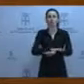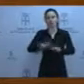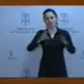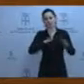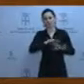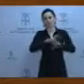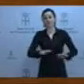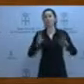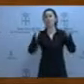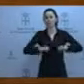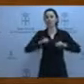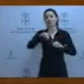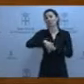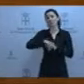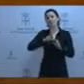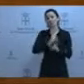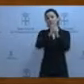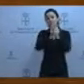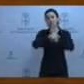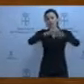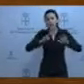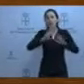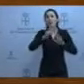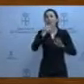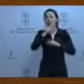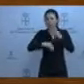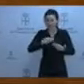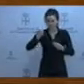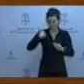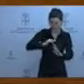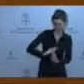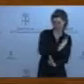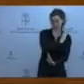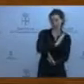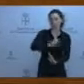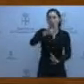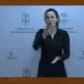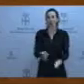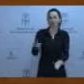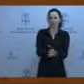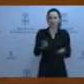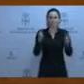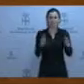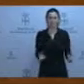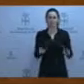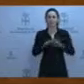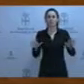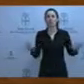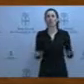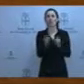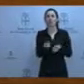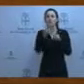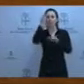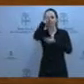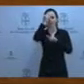de acuerdo, pero votaremos en contra porque, evidentemente, algo que ya se está haciendo no tiene sentido que se apruebe en esta Cámara. Y ya concluyo con una última